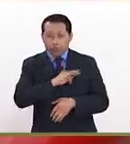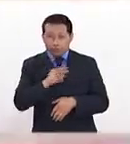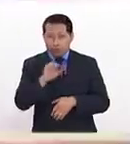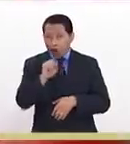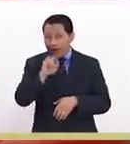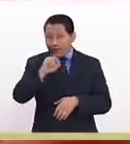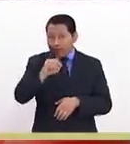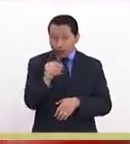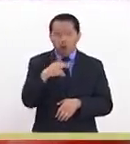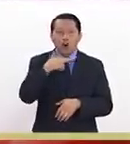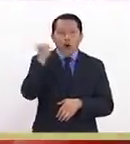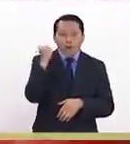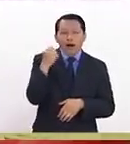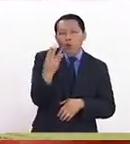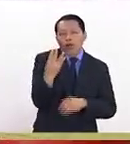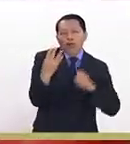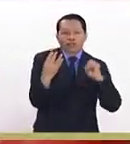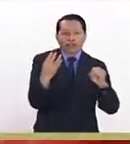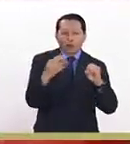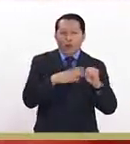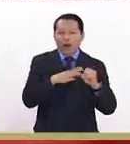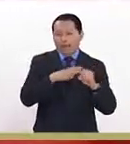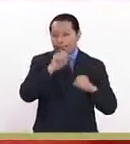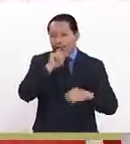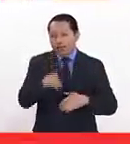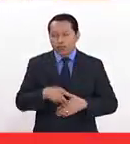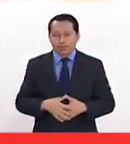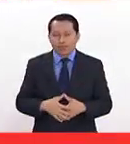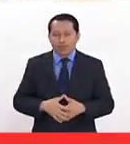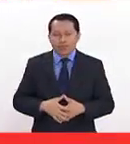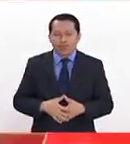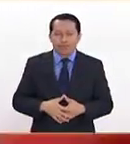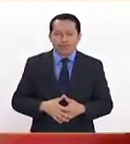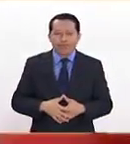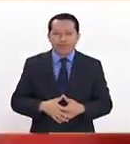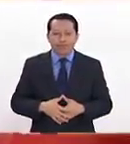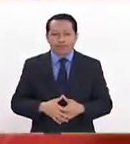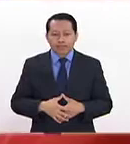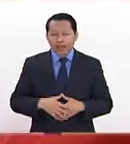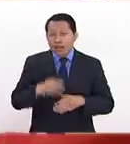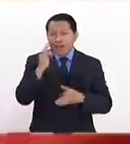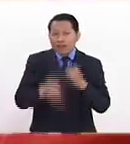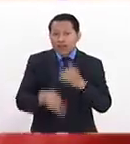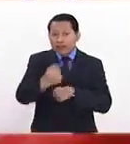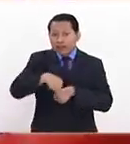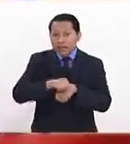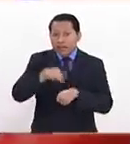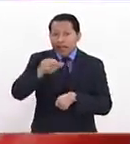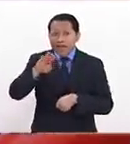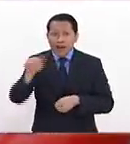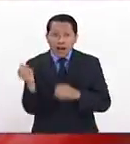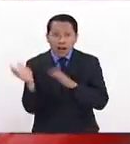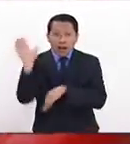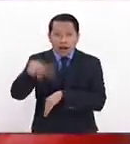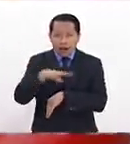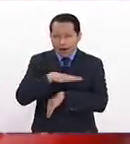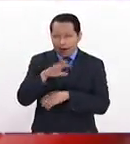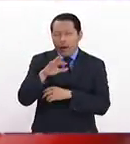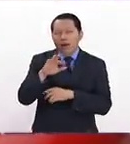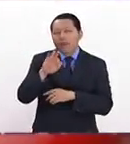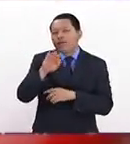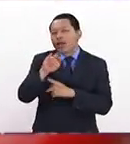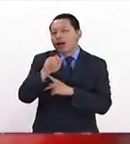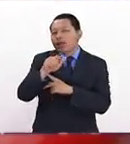en el Olímpico de Roma, 4-0 sobre Crotone. Este fin de semana en la NBA, los 76ers de